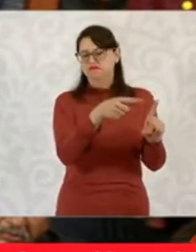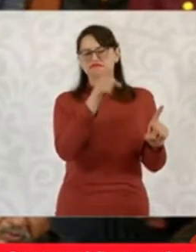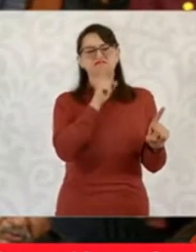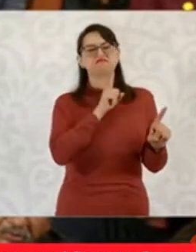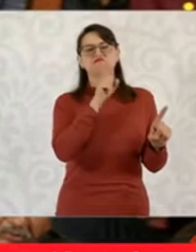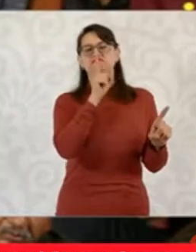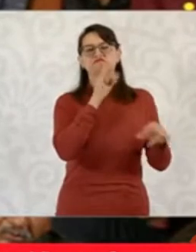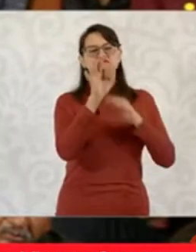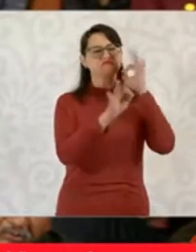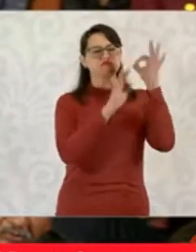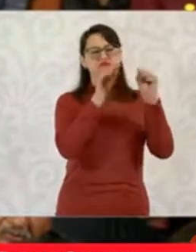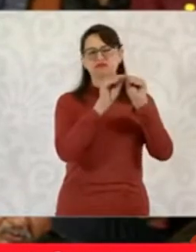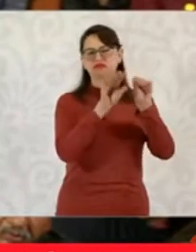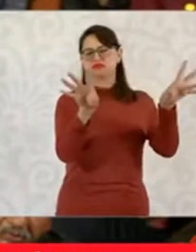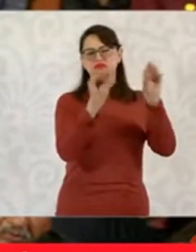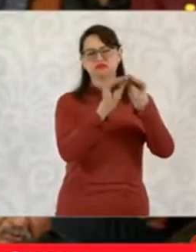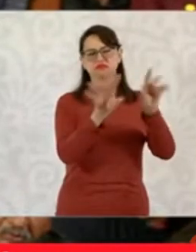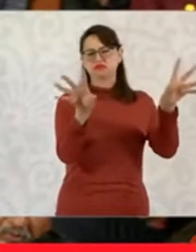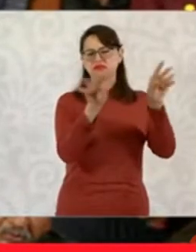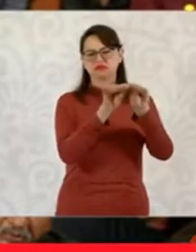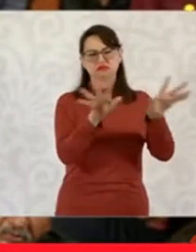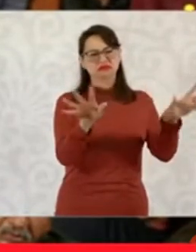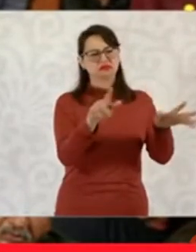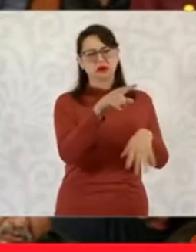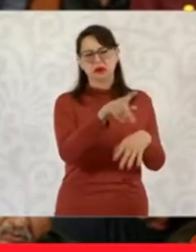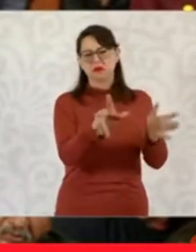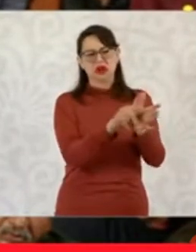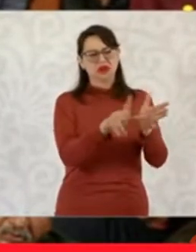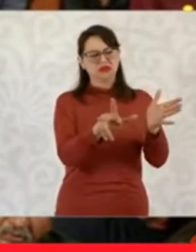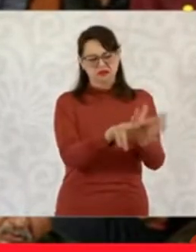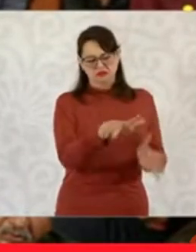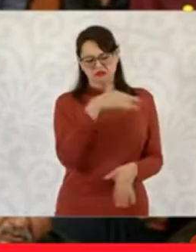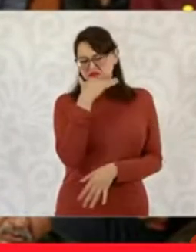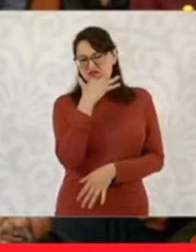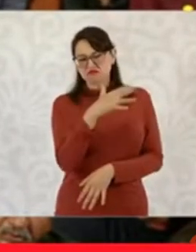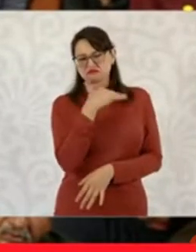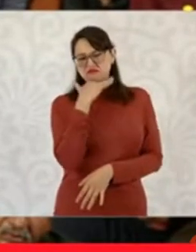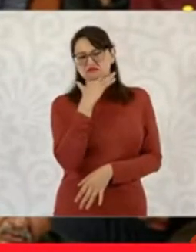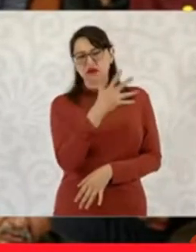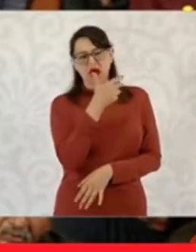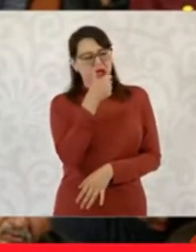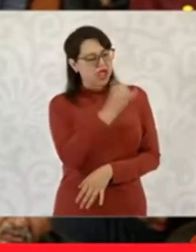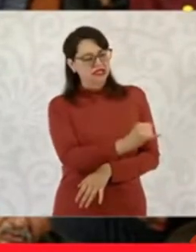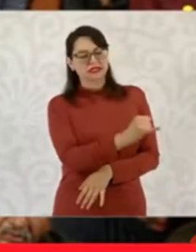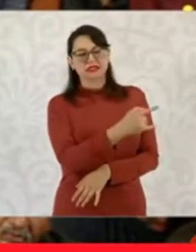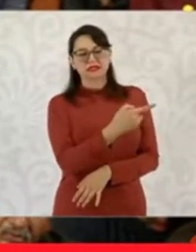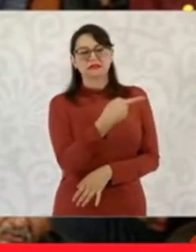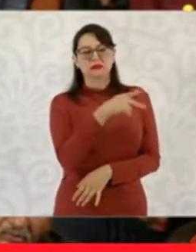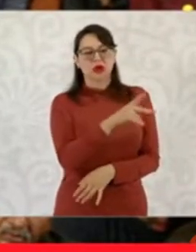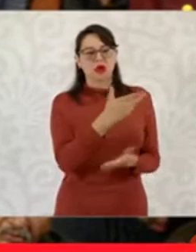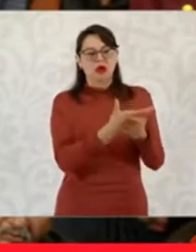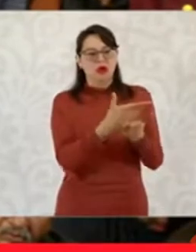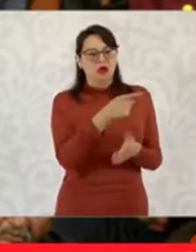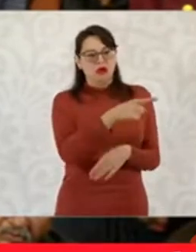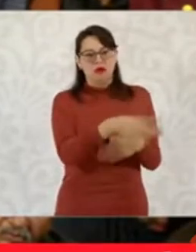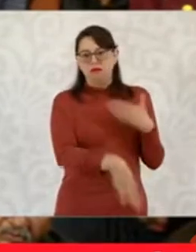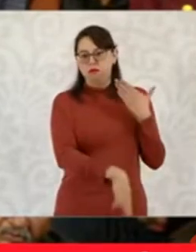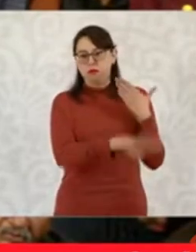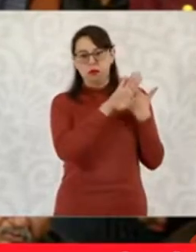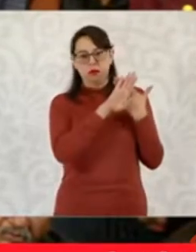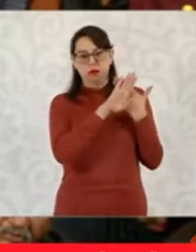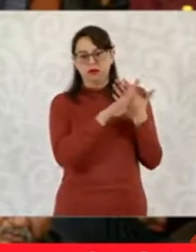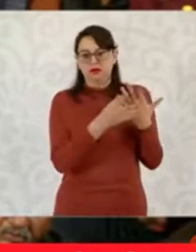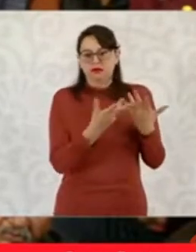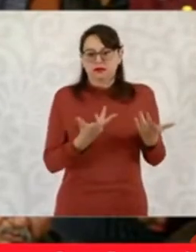de ataques y de basura en el periodismo. Y lo digo tal cual porque están las pruebas,